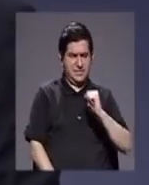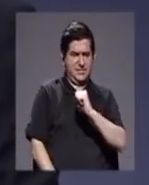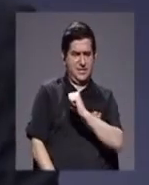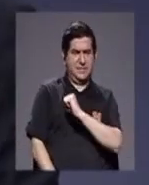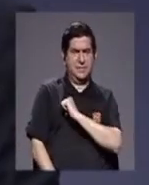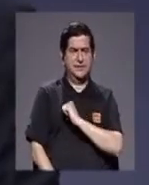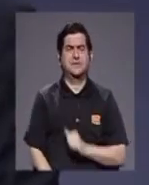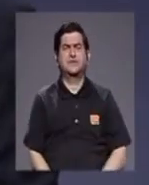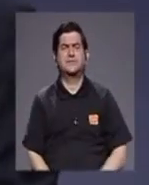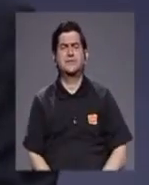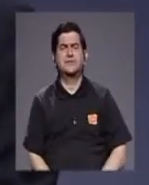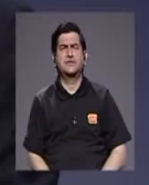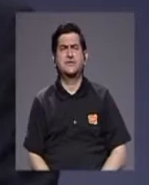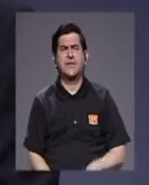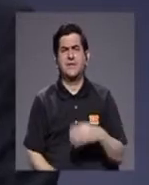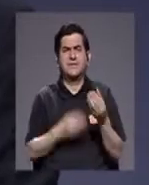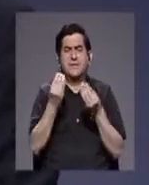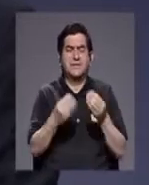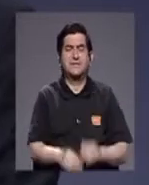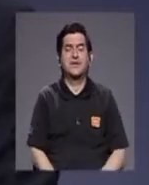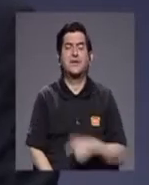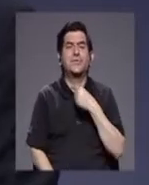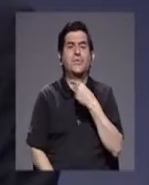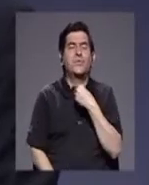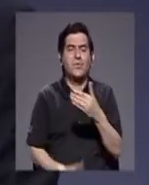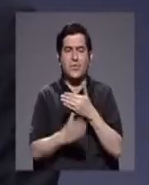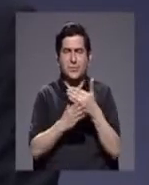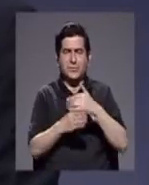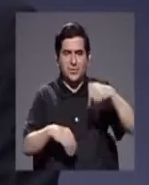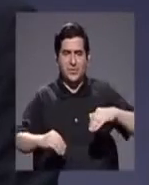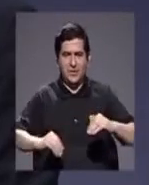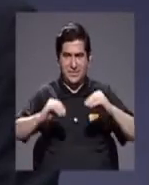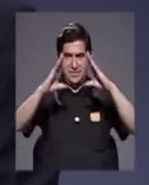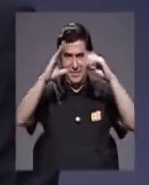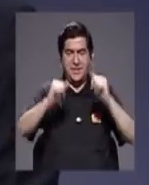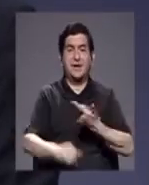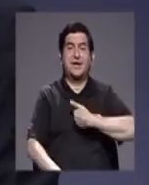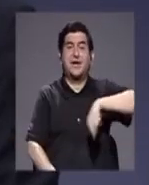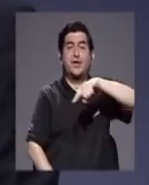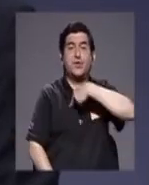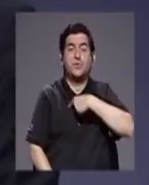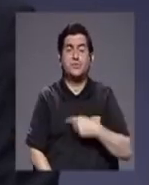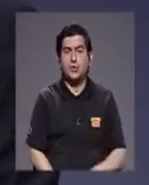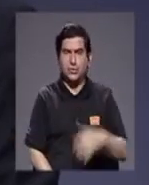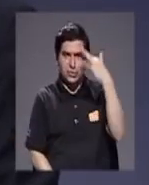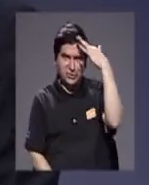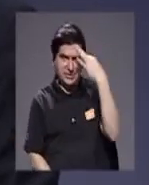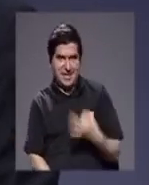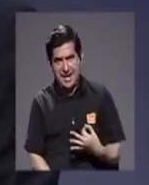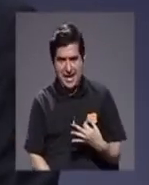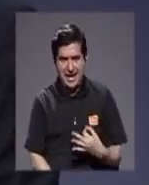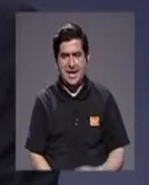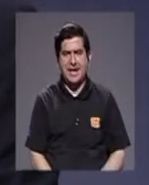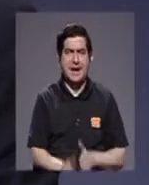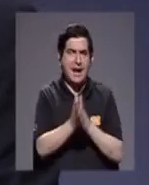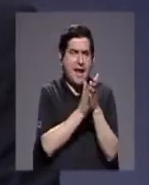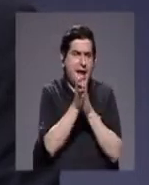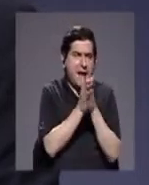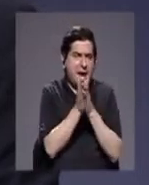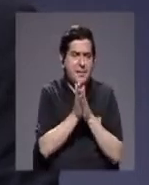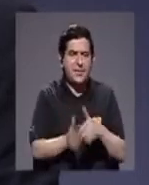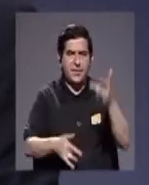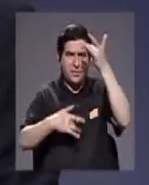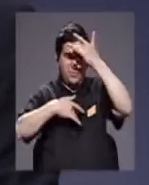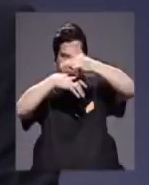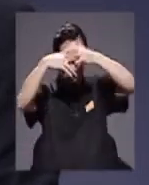días a todos y un placer compartir con ustedes en esta mañana. Pues nosotros estamos apostando a aprovechar esta